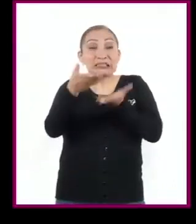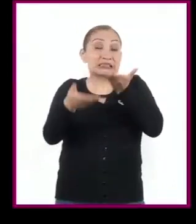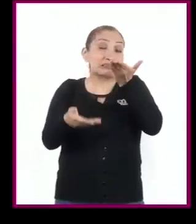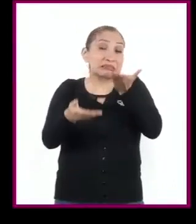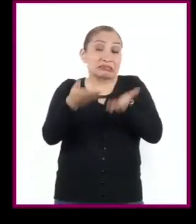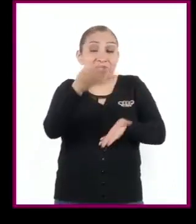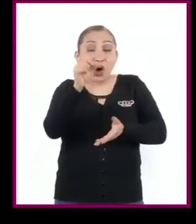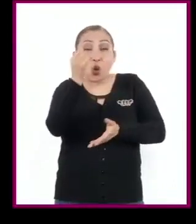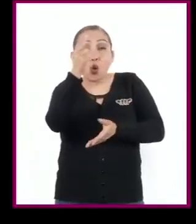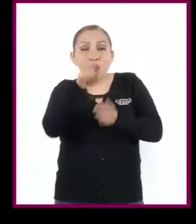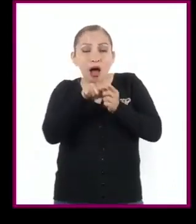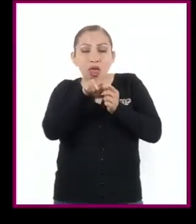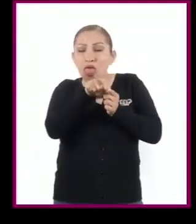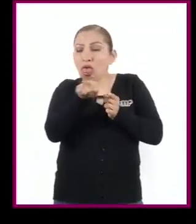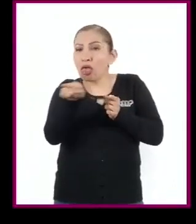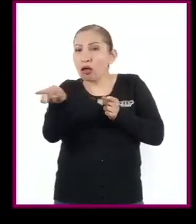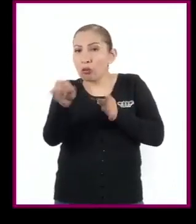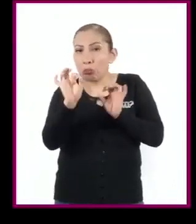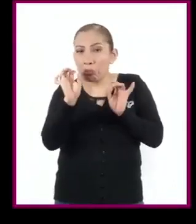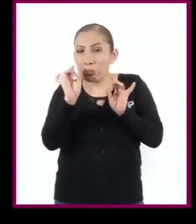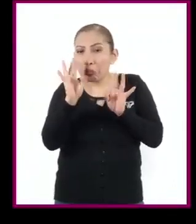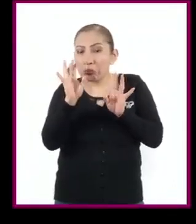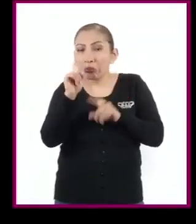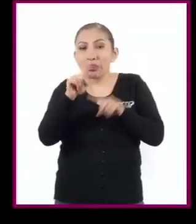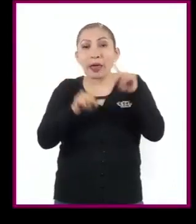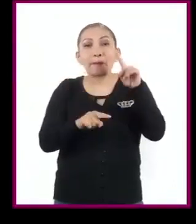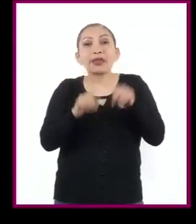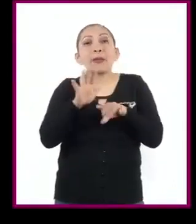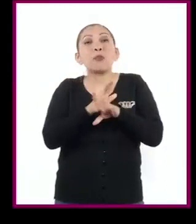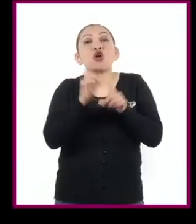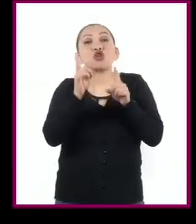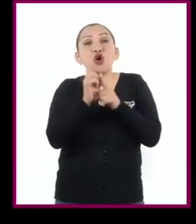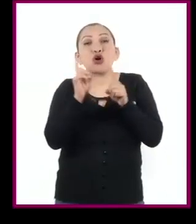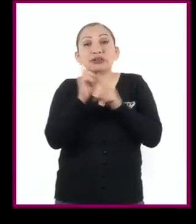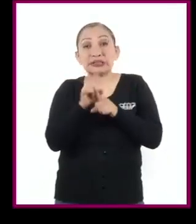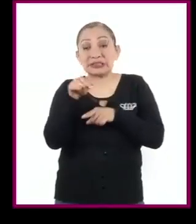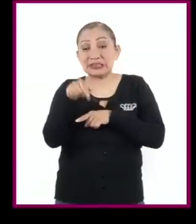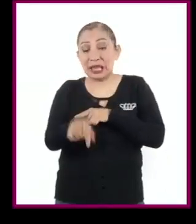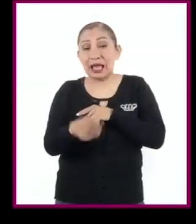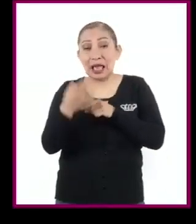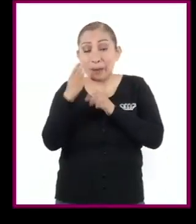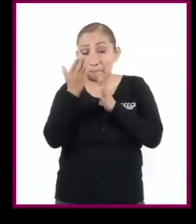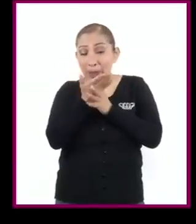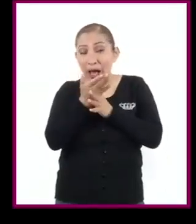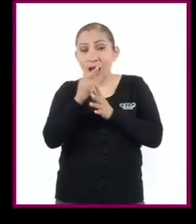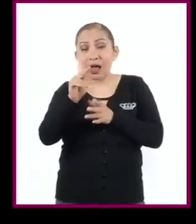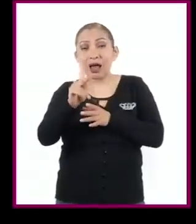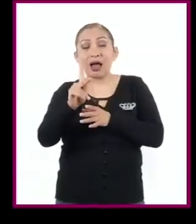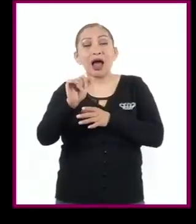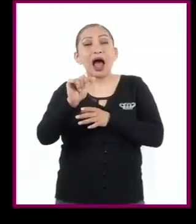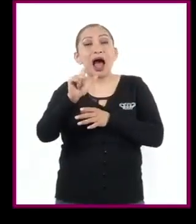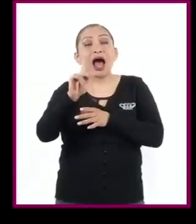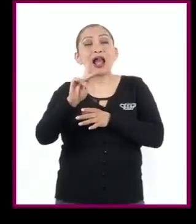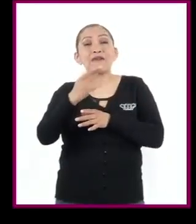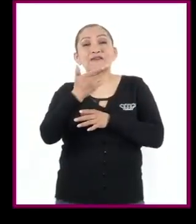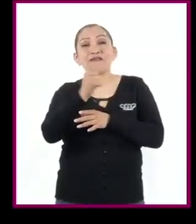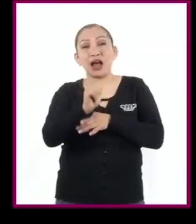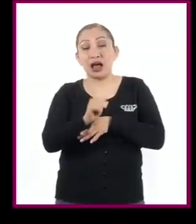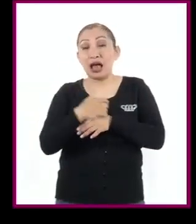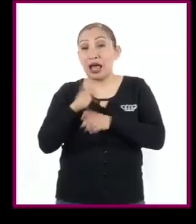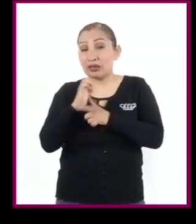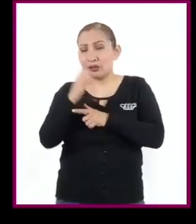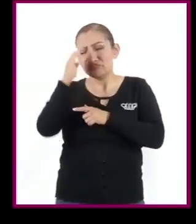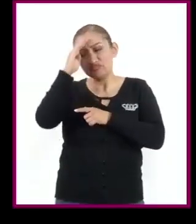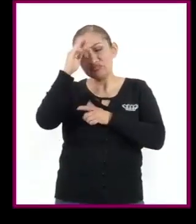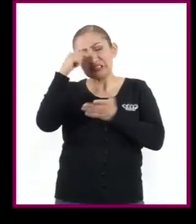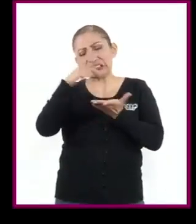cuando alguna se desviaría un poco, dependiendo de por dónde pasara la partícula alfa. Así que él pensó que